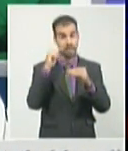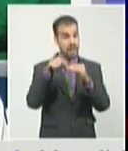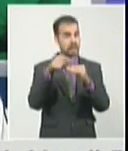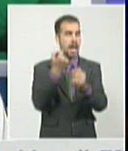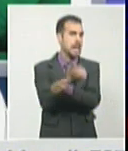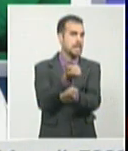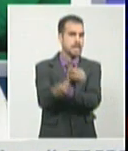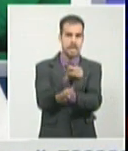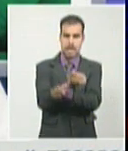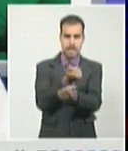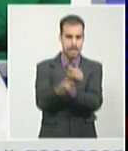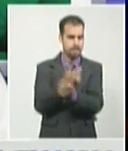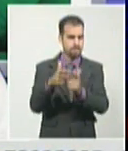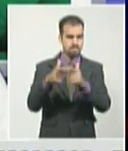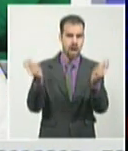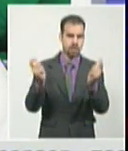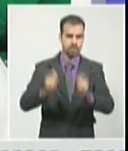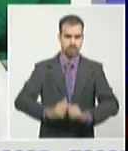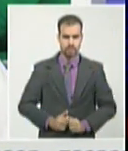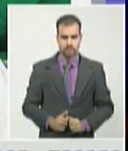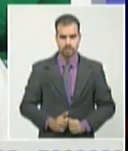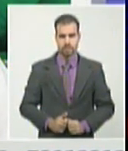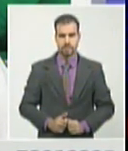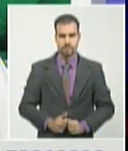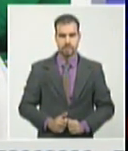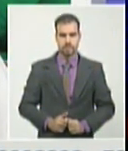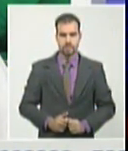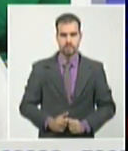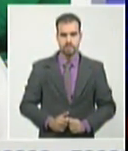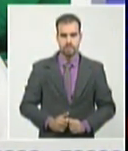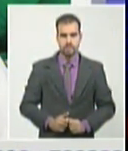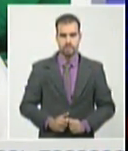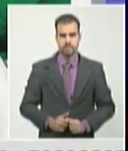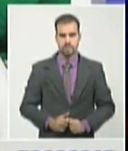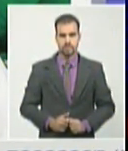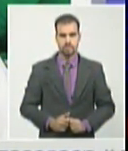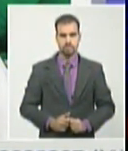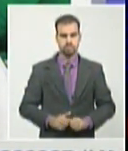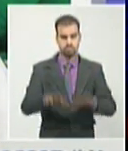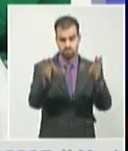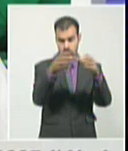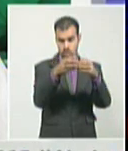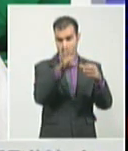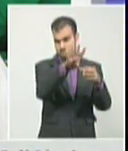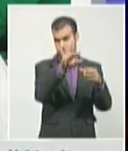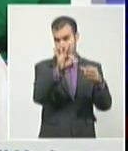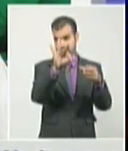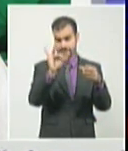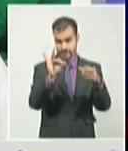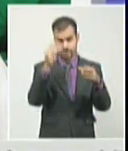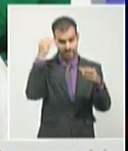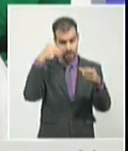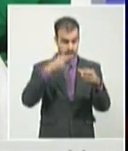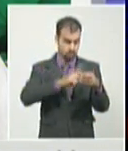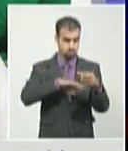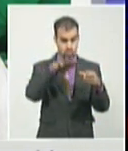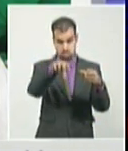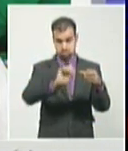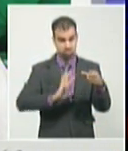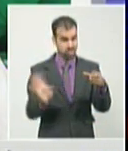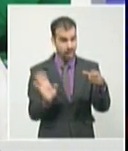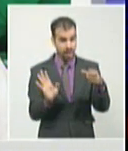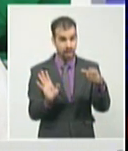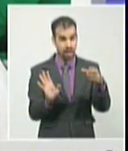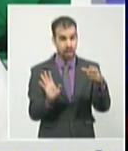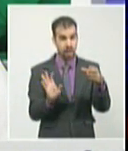riesgo los 487 casos diagnosticados ayer son de la